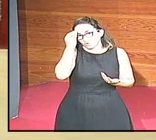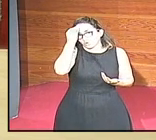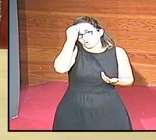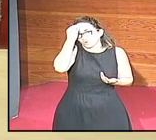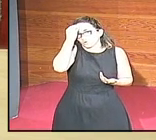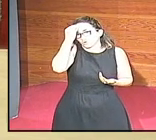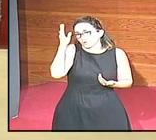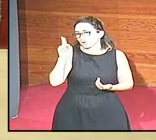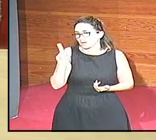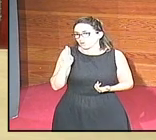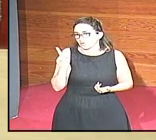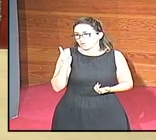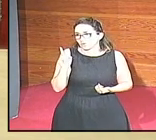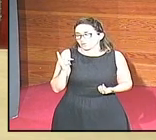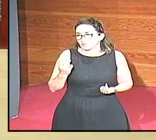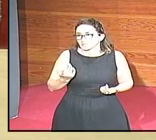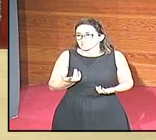que,